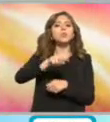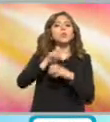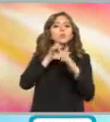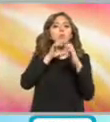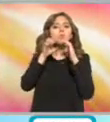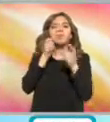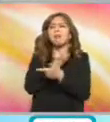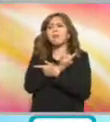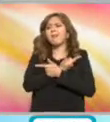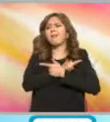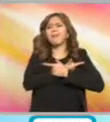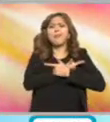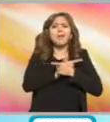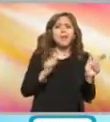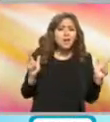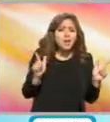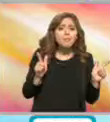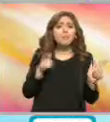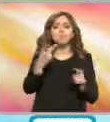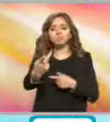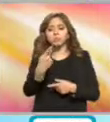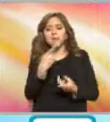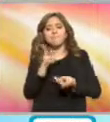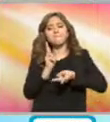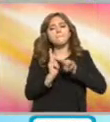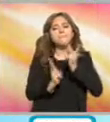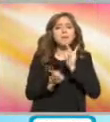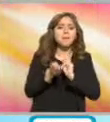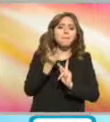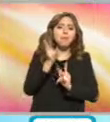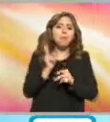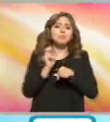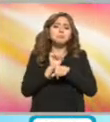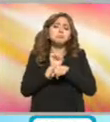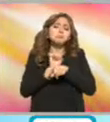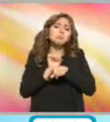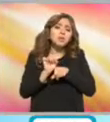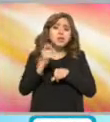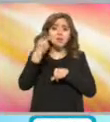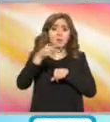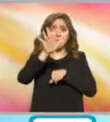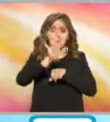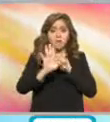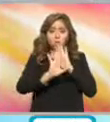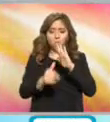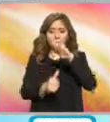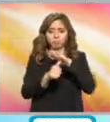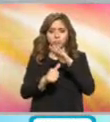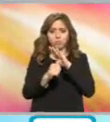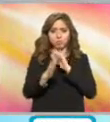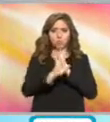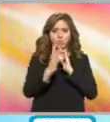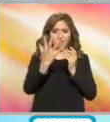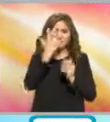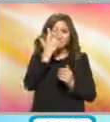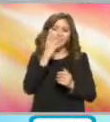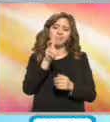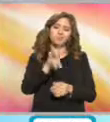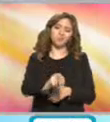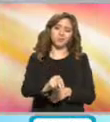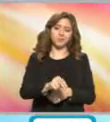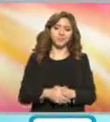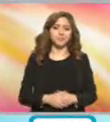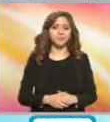espacio libre donde prácticamente la conversación se dé sin la formalidad de un escritorio, ¿no? Eso es muy importante. Que no nos